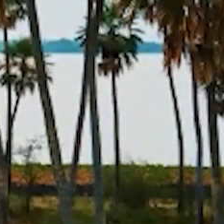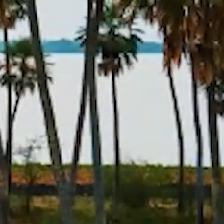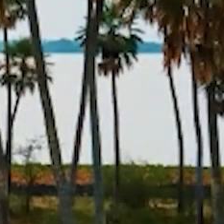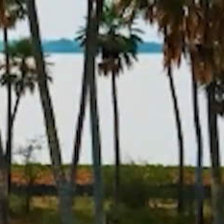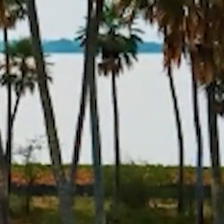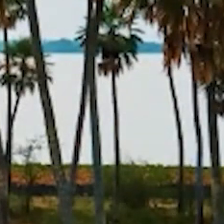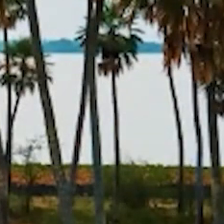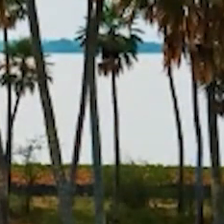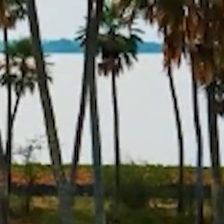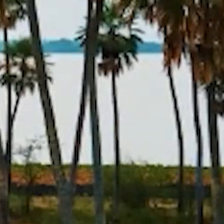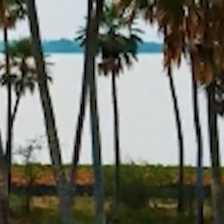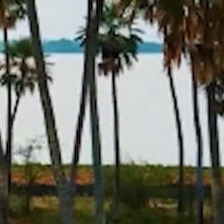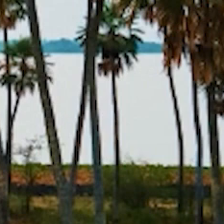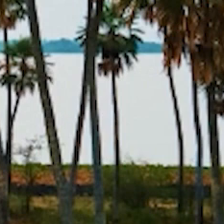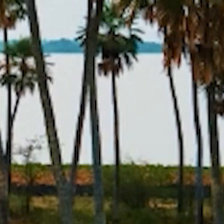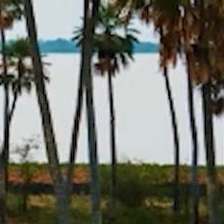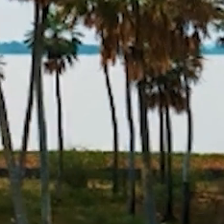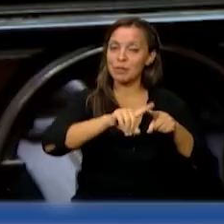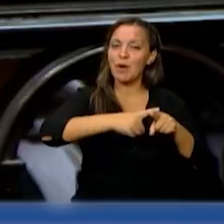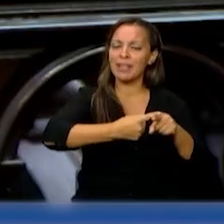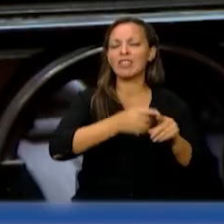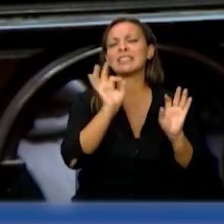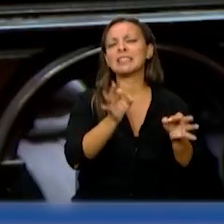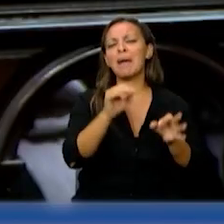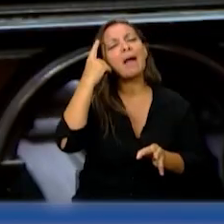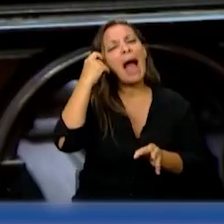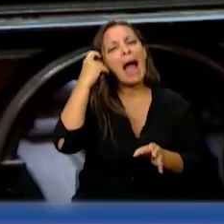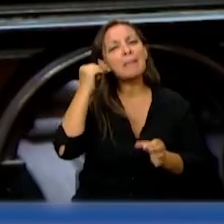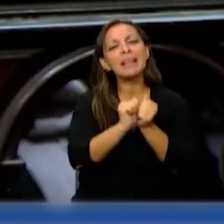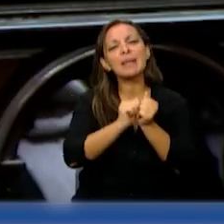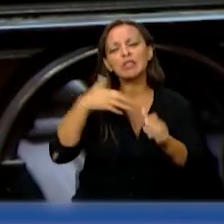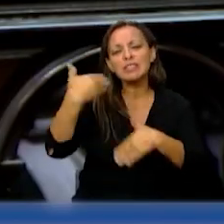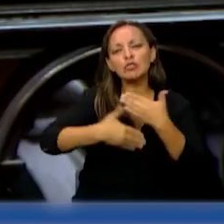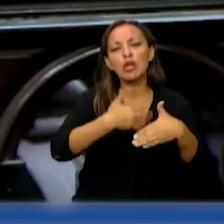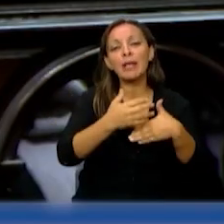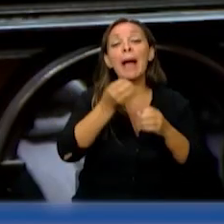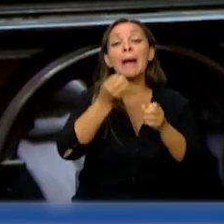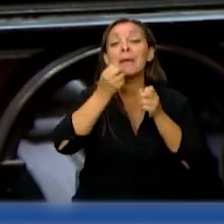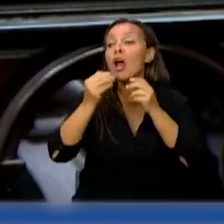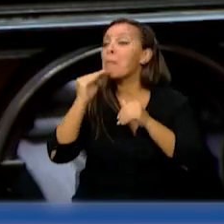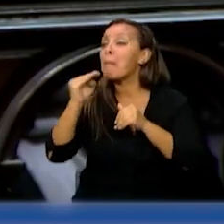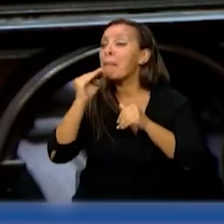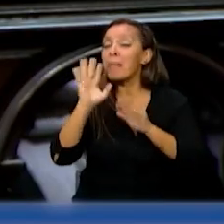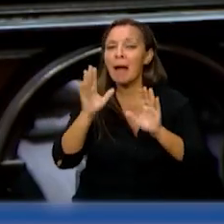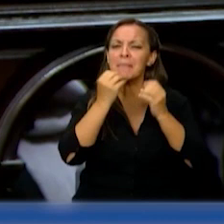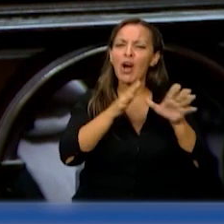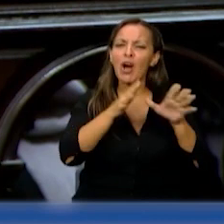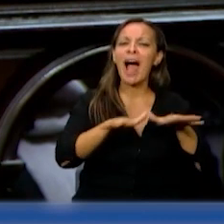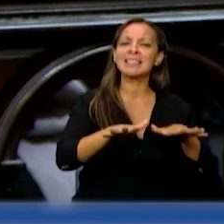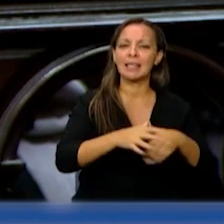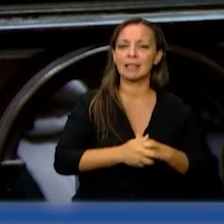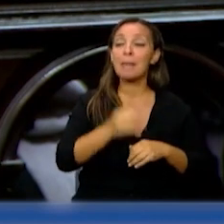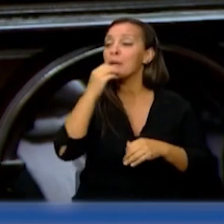los que abrazamos este proyecto político, hemos aprendido históricamente que mejor que decir es hacer y mejor